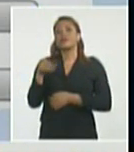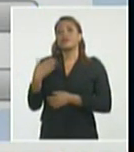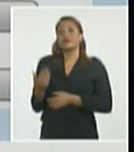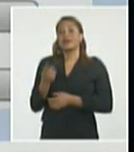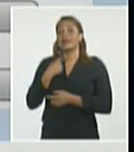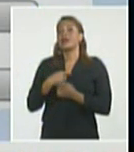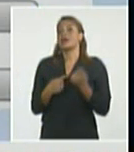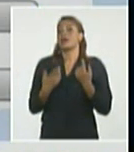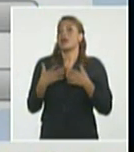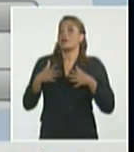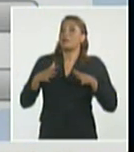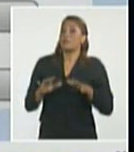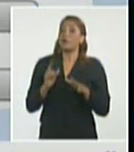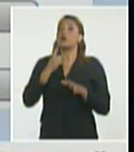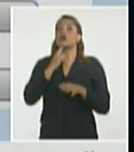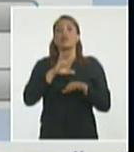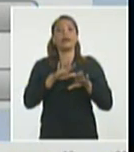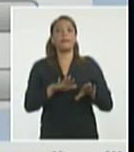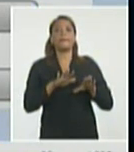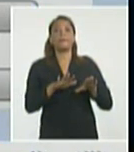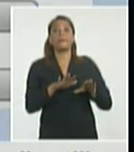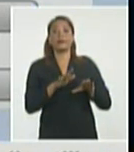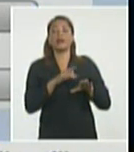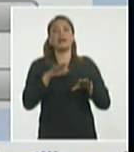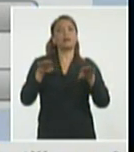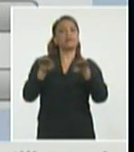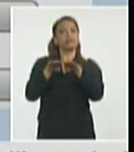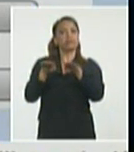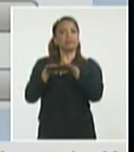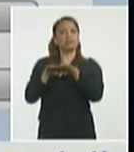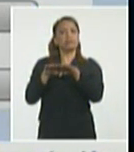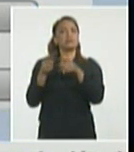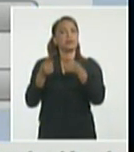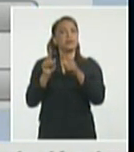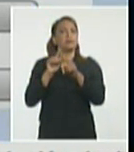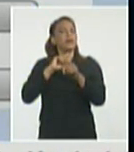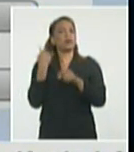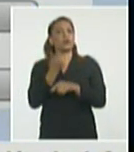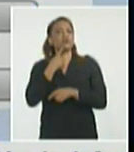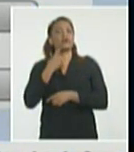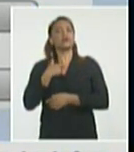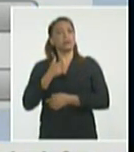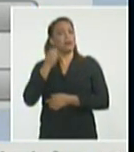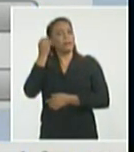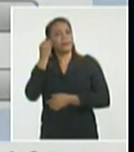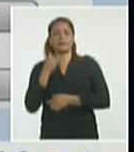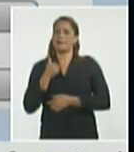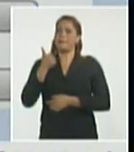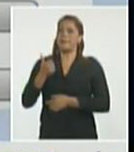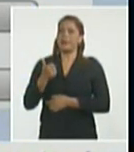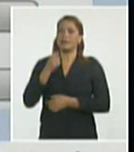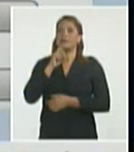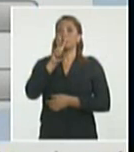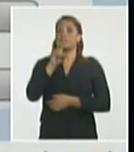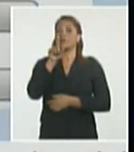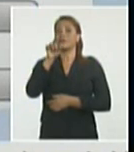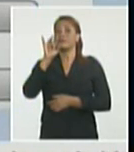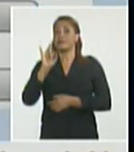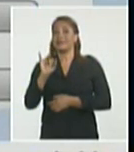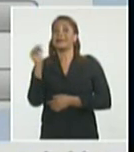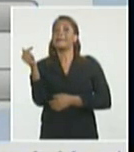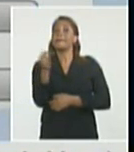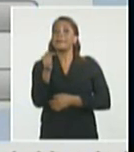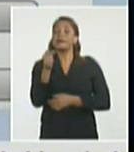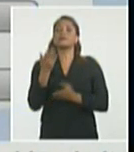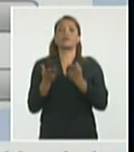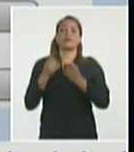vez tengamos que esperar un poco de estabilidad, pero tenemos que ser optimistas. Estamos hablando de 217 menos que el